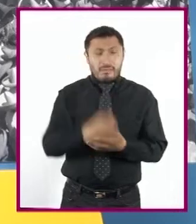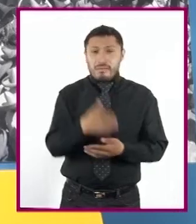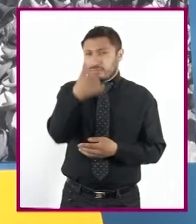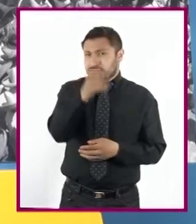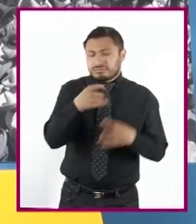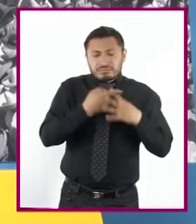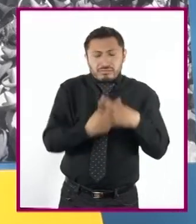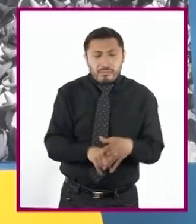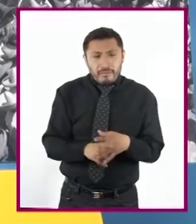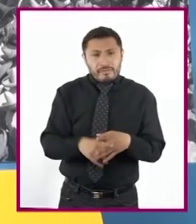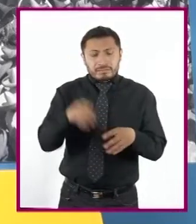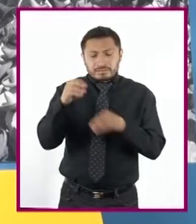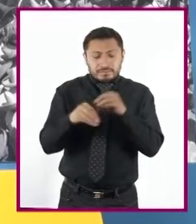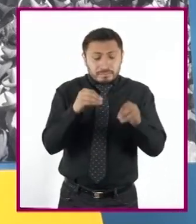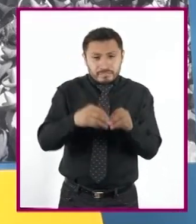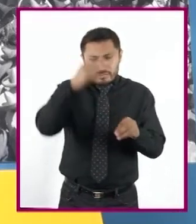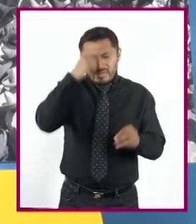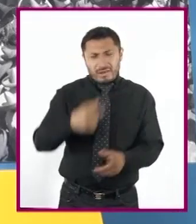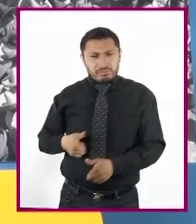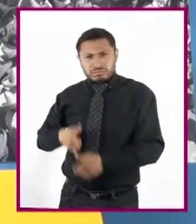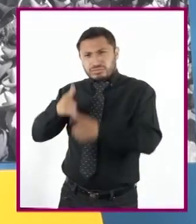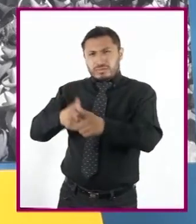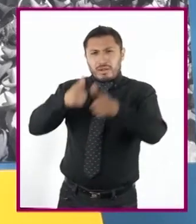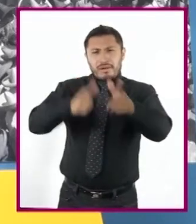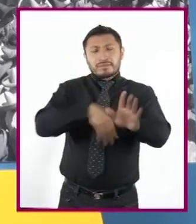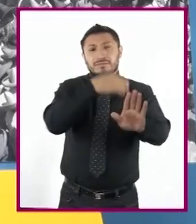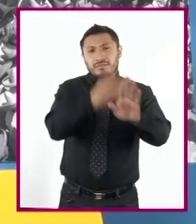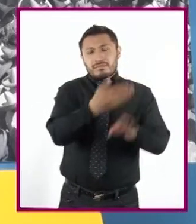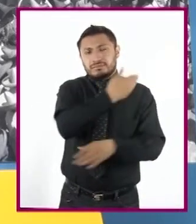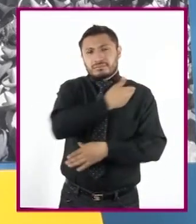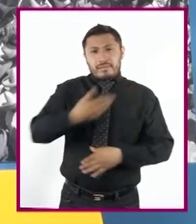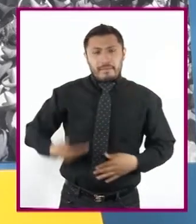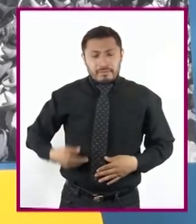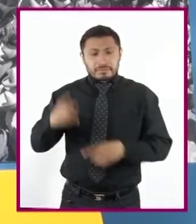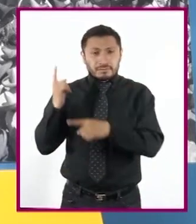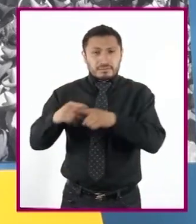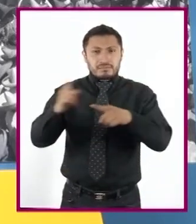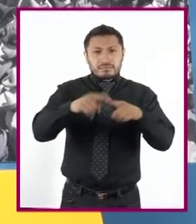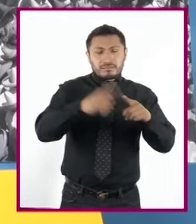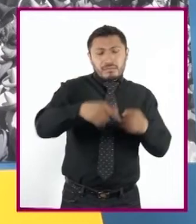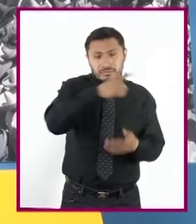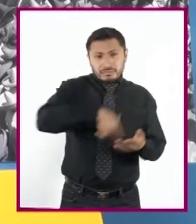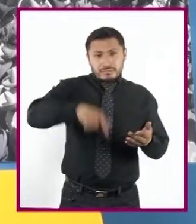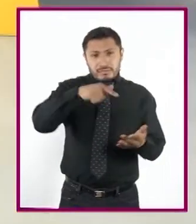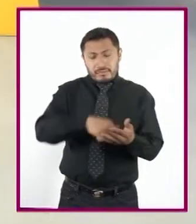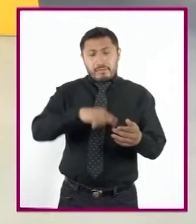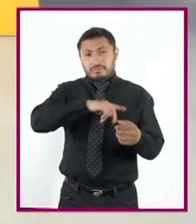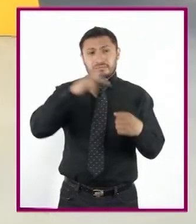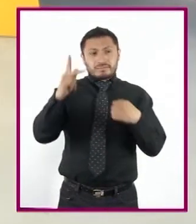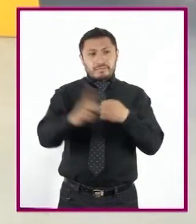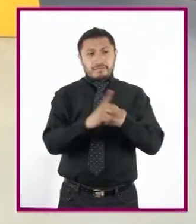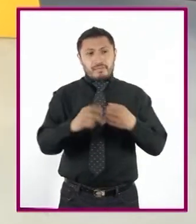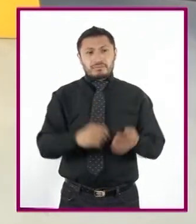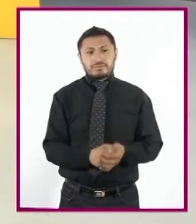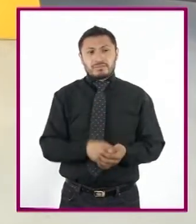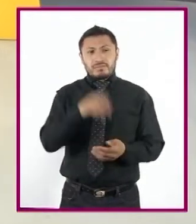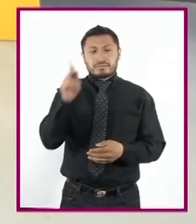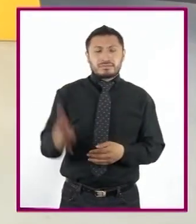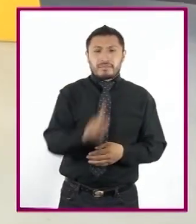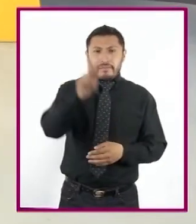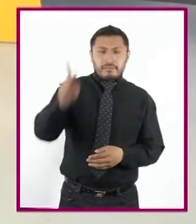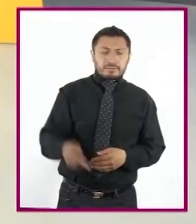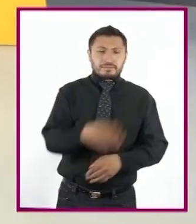los preparativos para alzarse en armas en contra del presidente en diversos lugares del país. En Puebla,